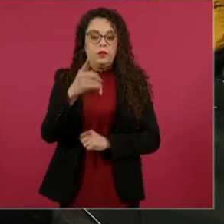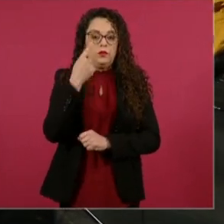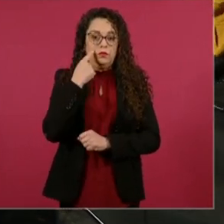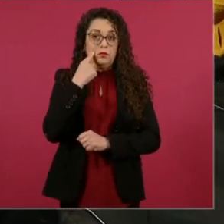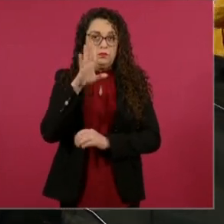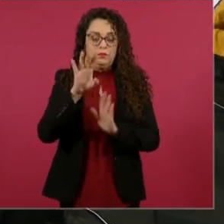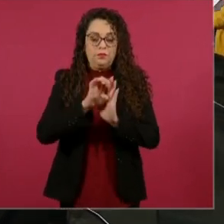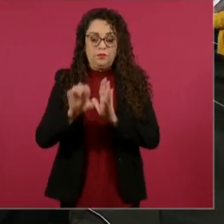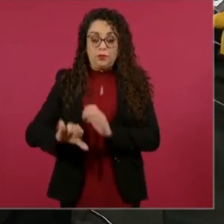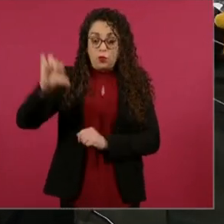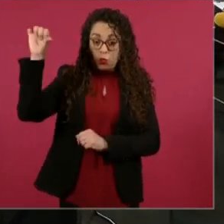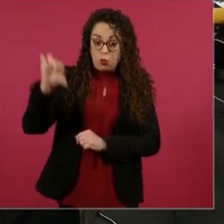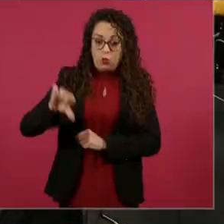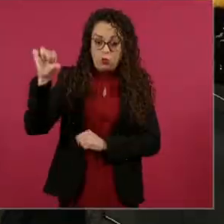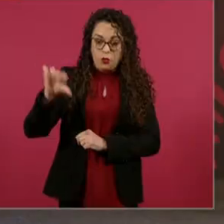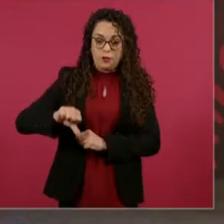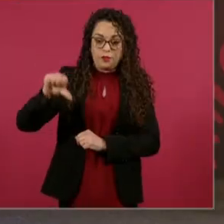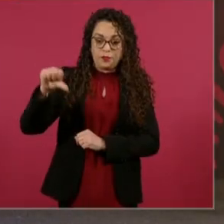hoy,